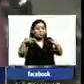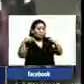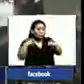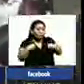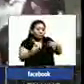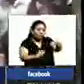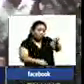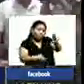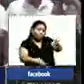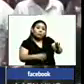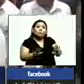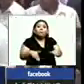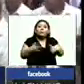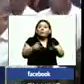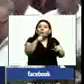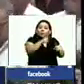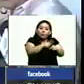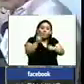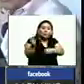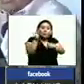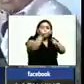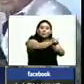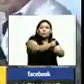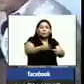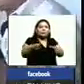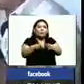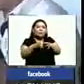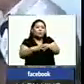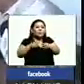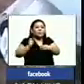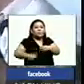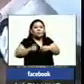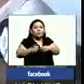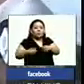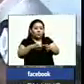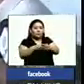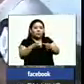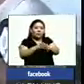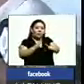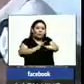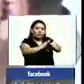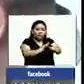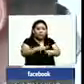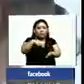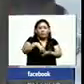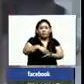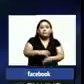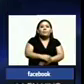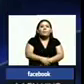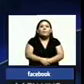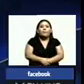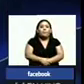inconstitucionalidad Interpuesto por un grupo de abogados denominados Defensores del Pueblo